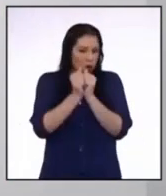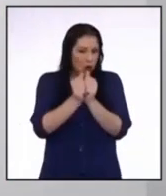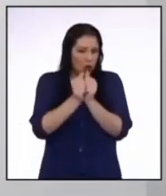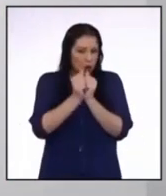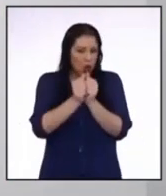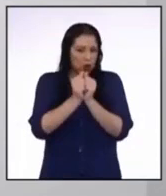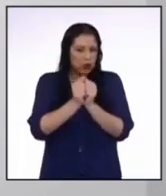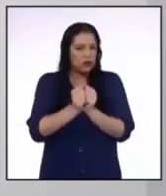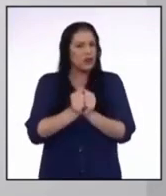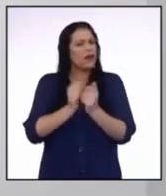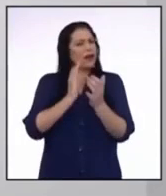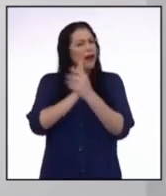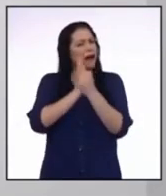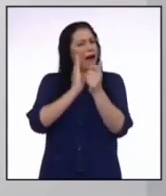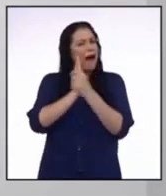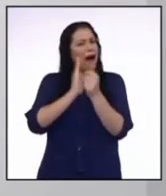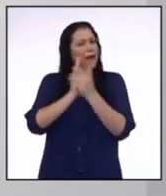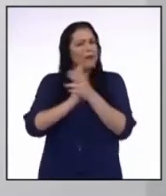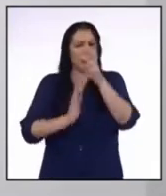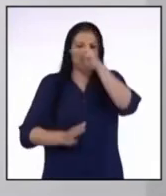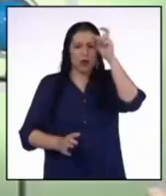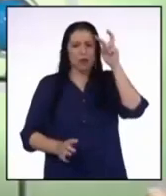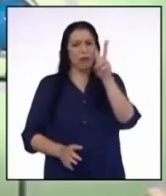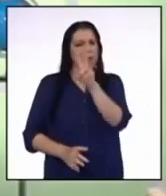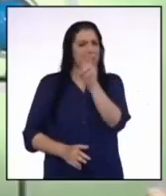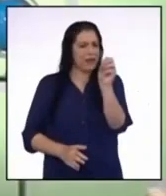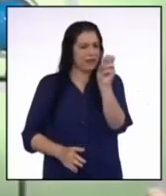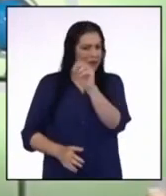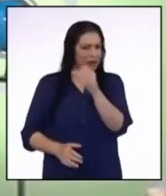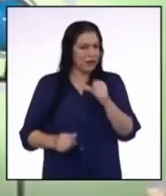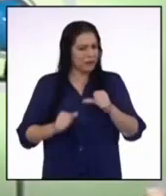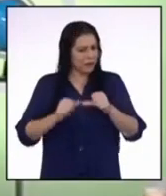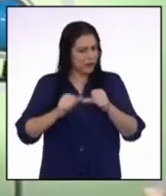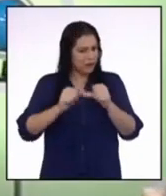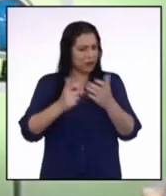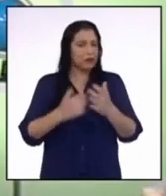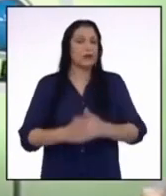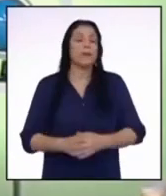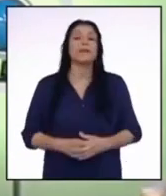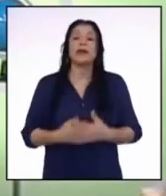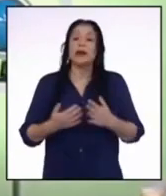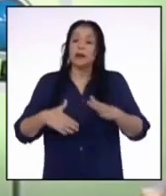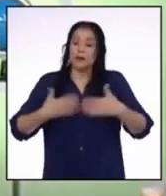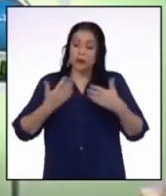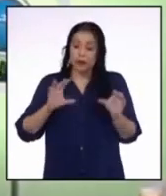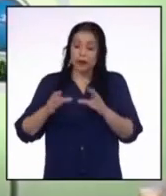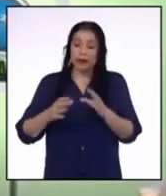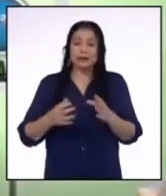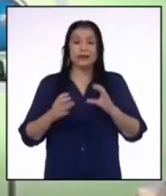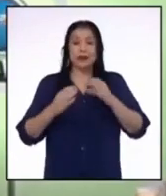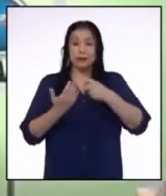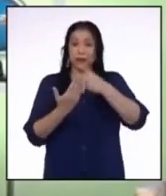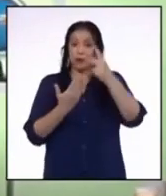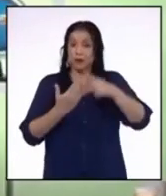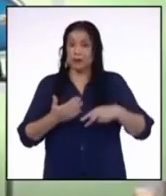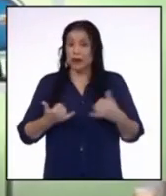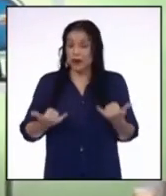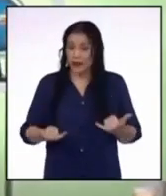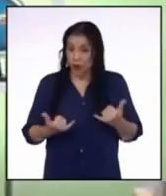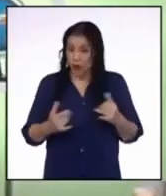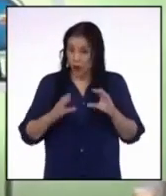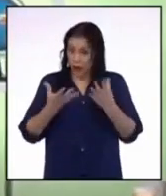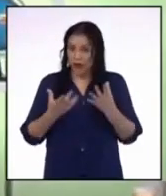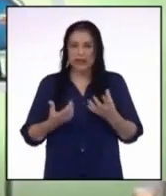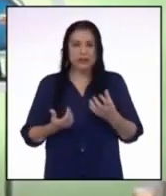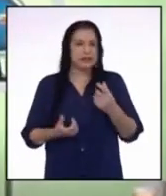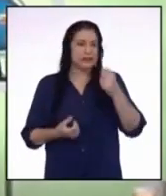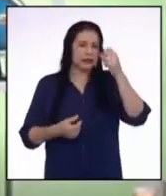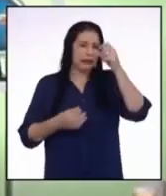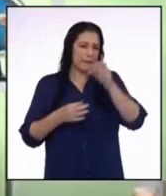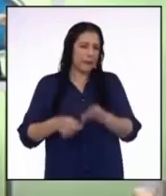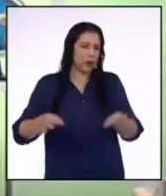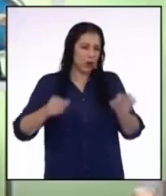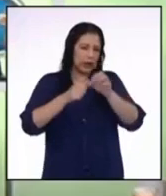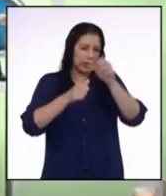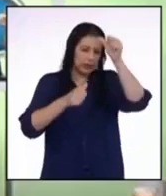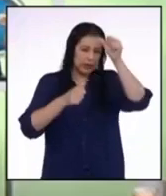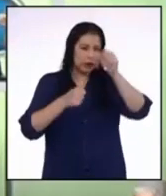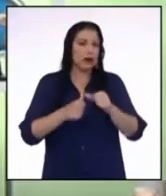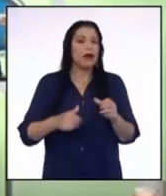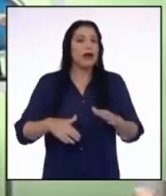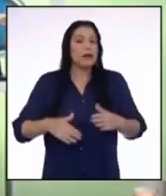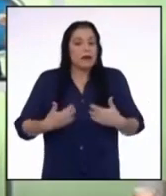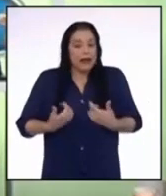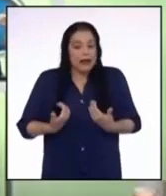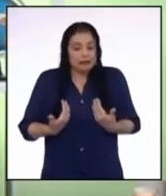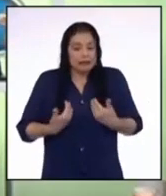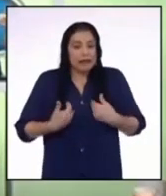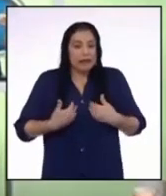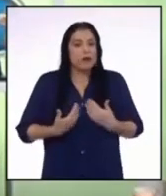talentosa promo 2020. Profesora, para desarrollar el programa de hoy es importante recordar que para tener una propuesta de